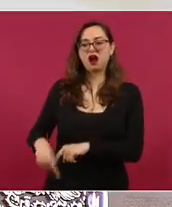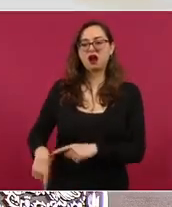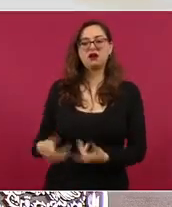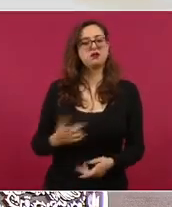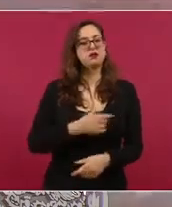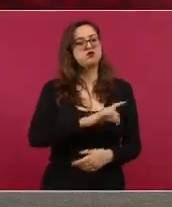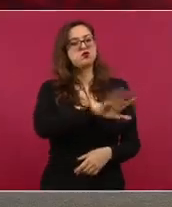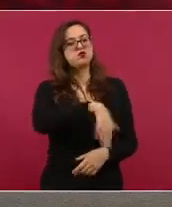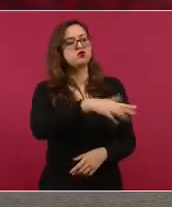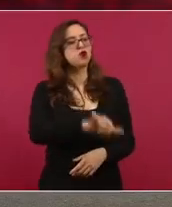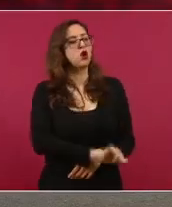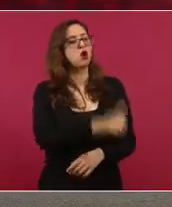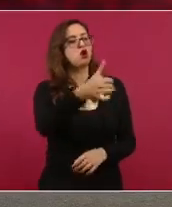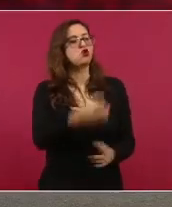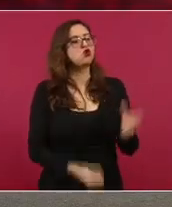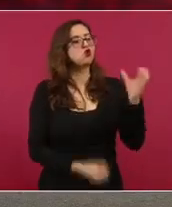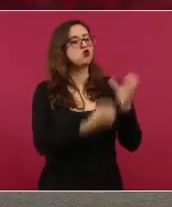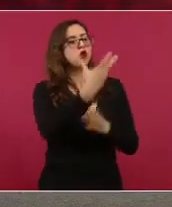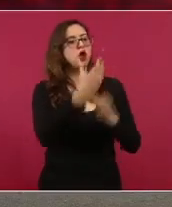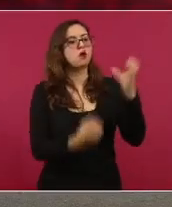porque cuando baja un club